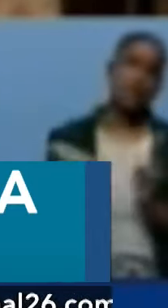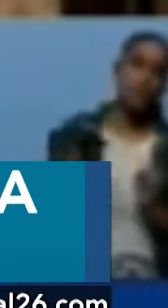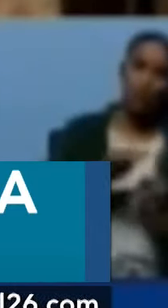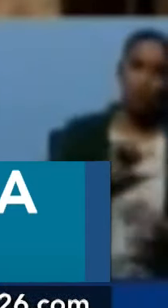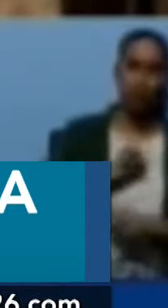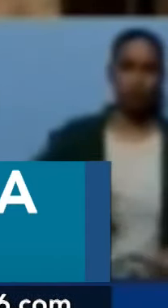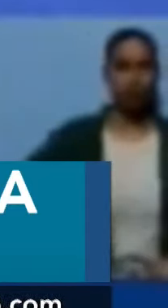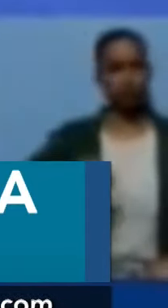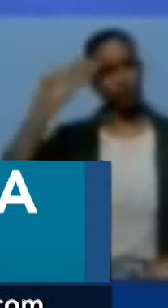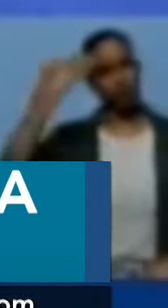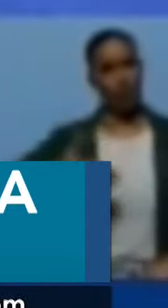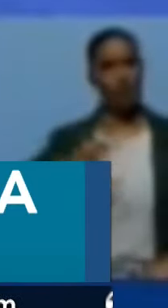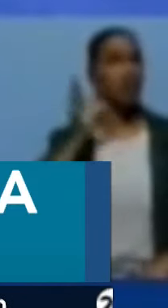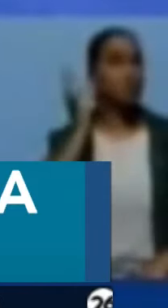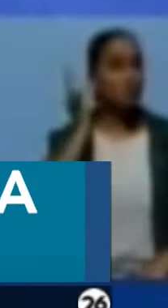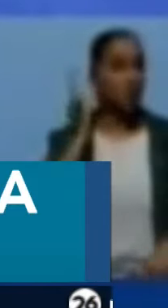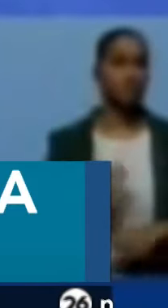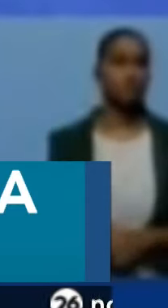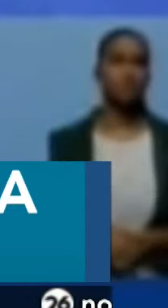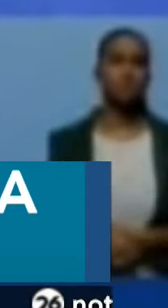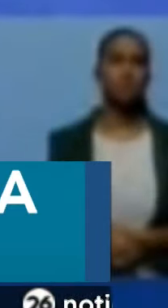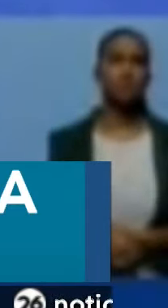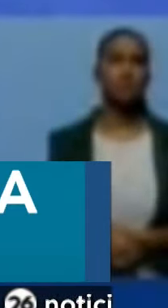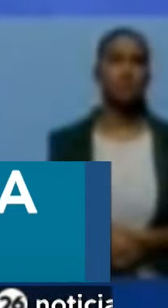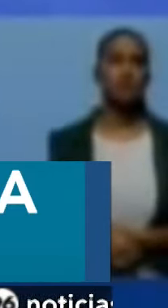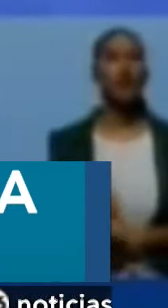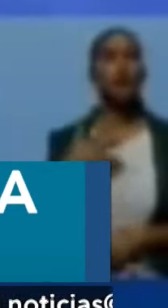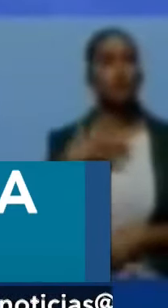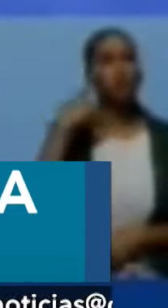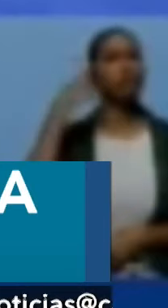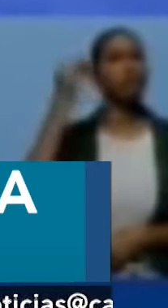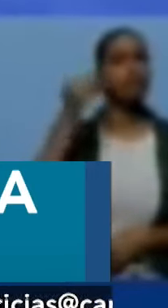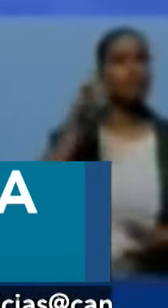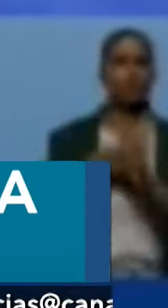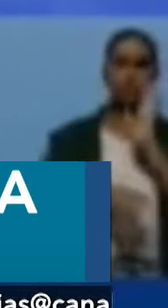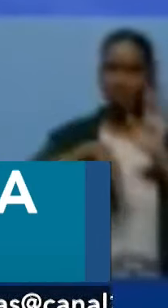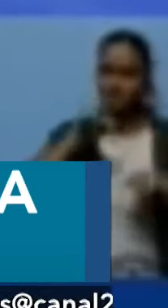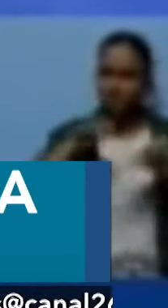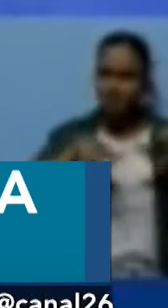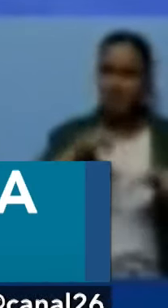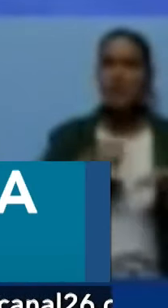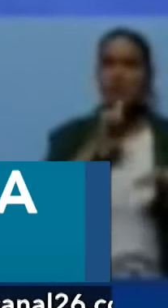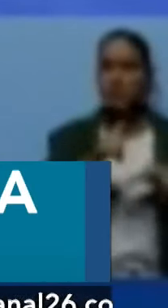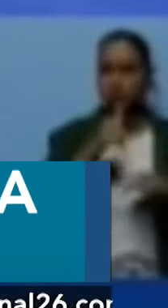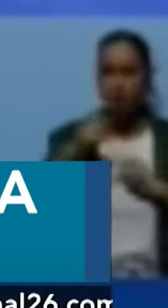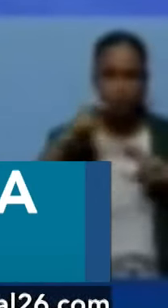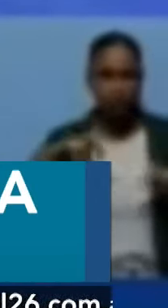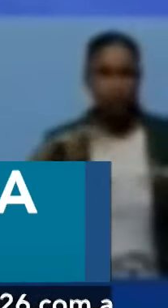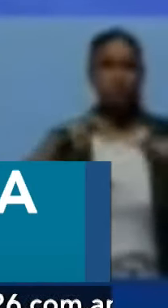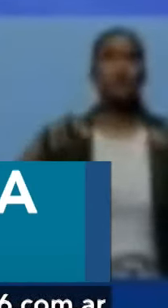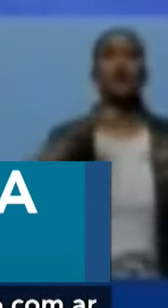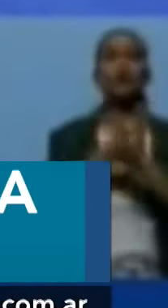estableceremos la forma el tiempo el modo y el lugar de cómo ese caso va a quedar de alguna forma cerrado